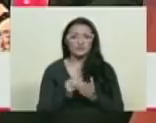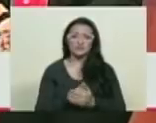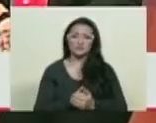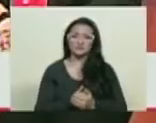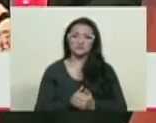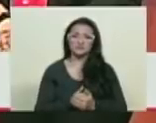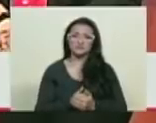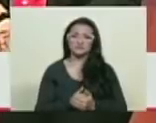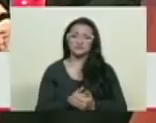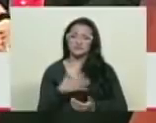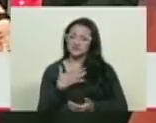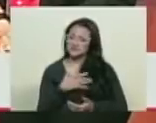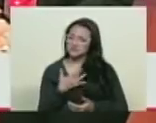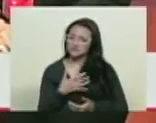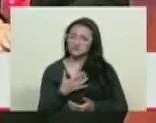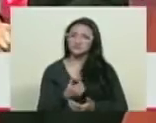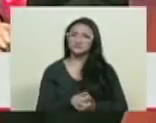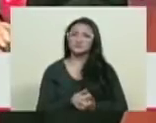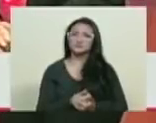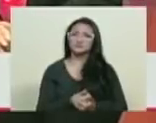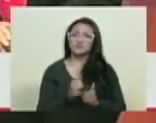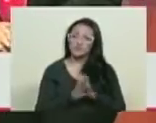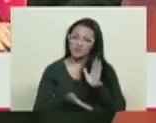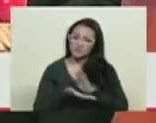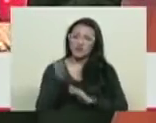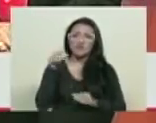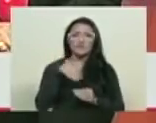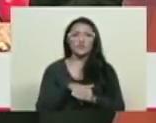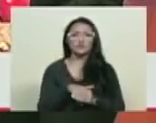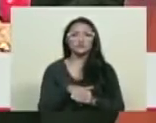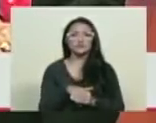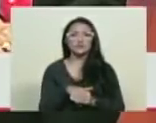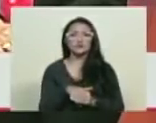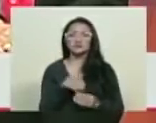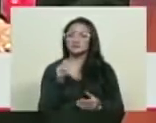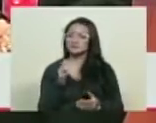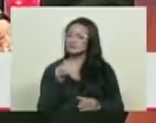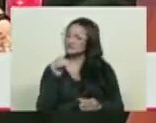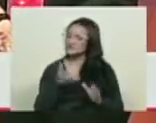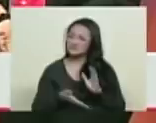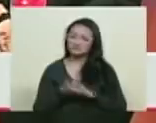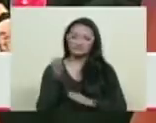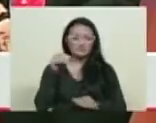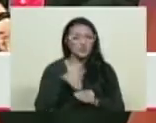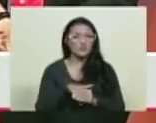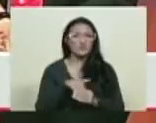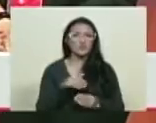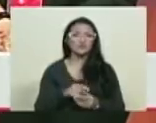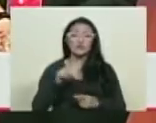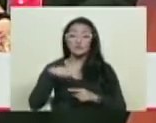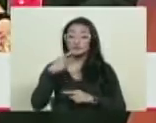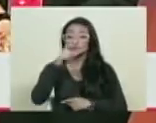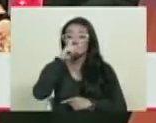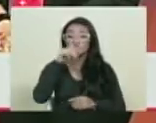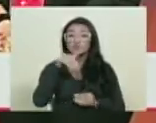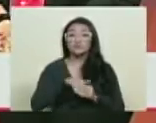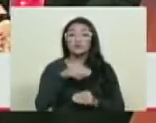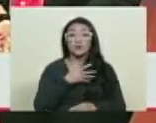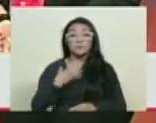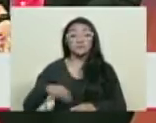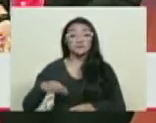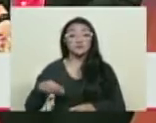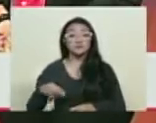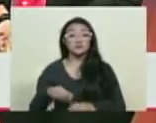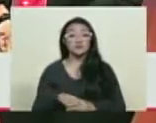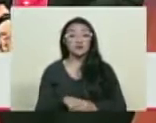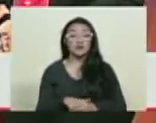con sentimiento salgamos a votar siempre salgamos a votar próximo año tenemos las elecciones presidenciales